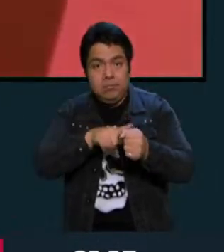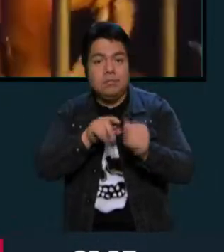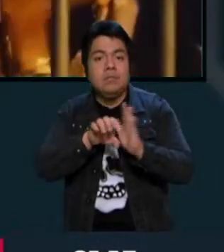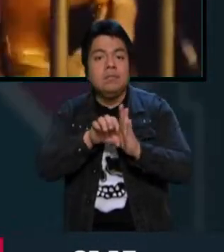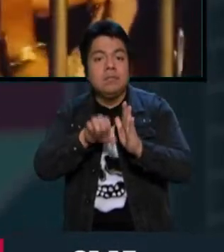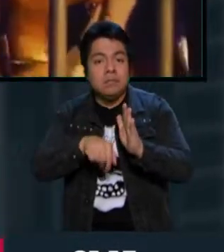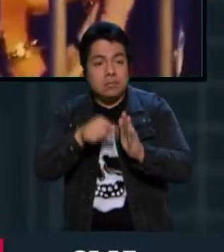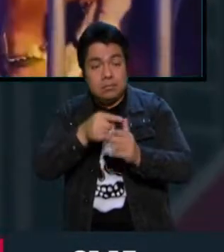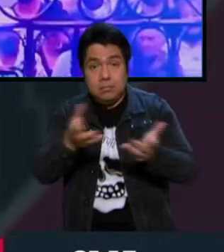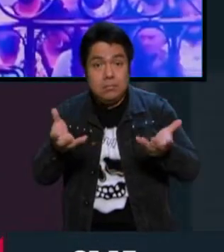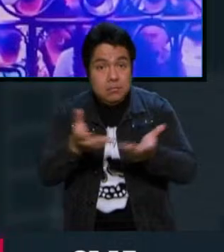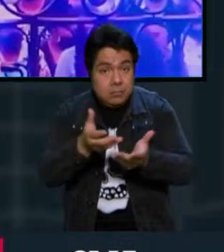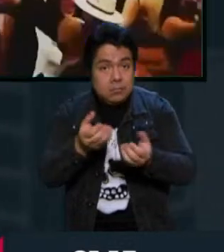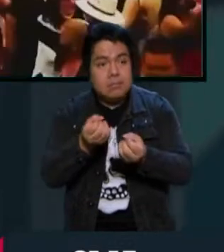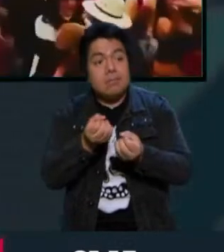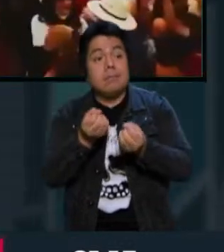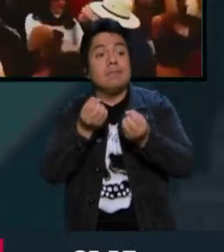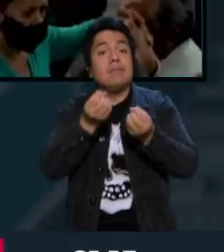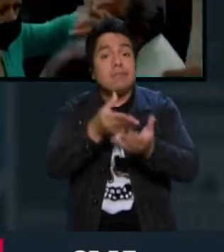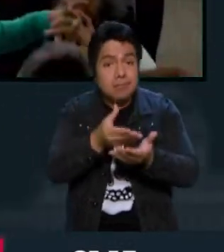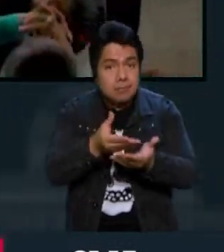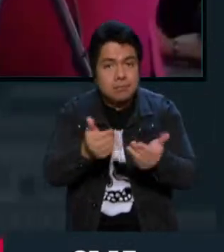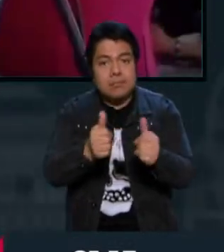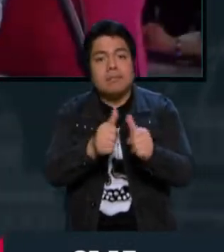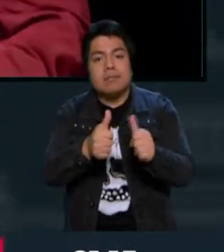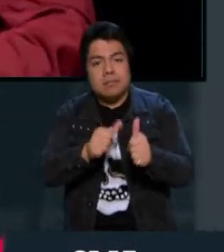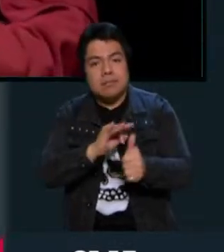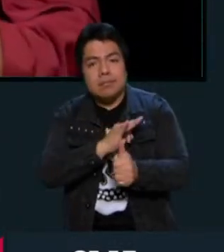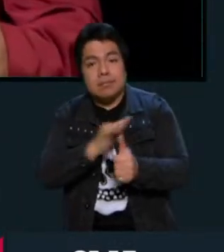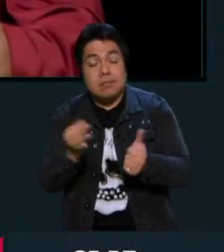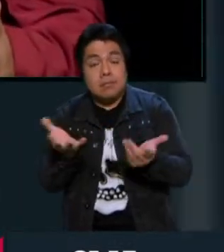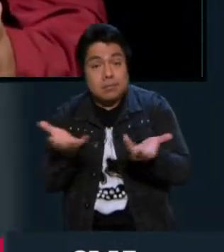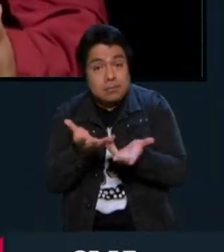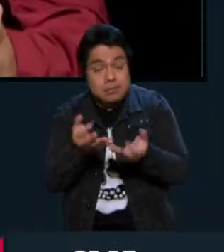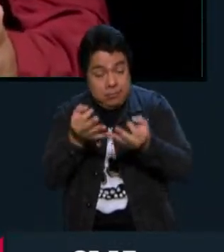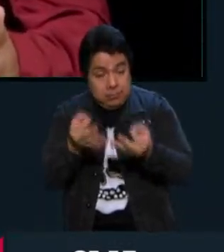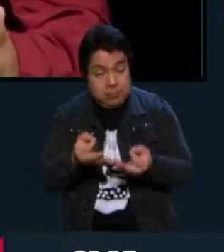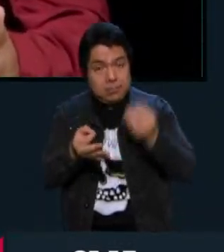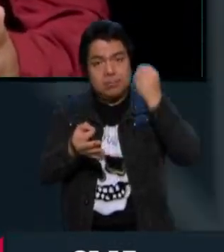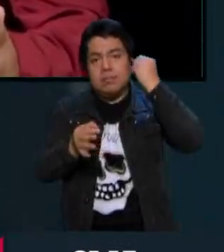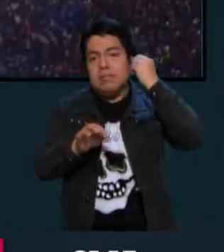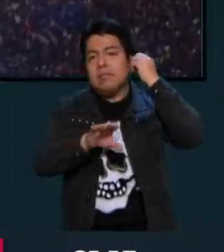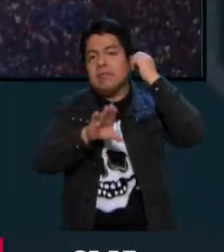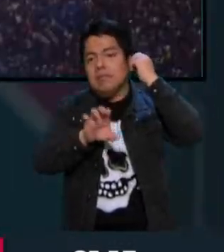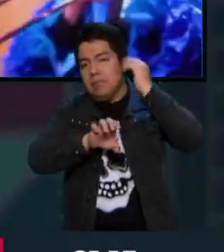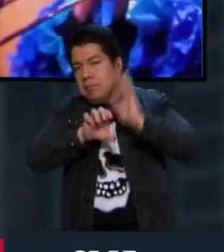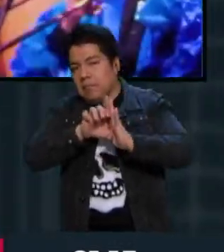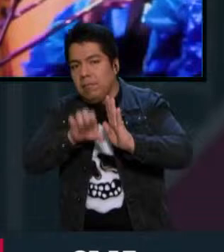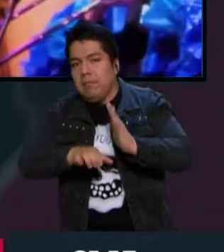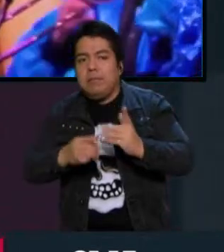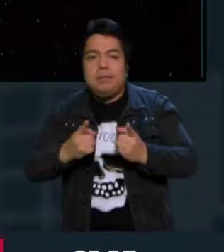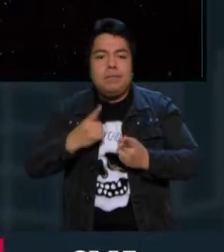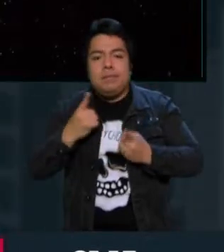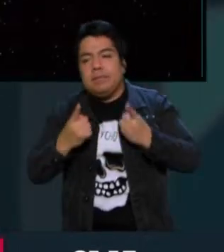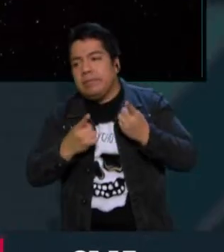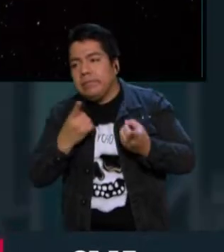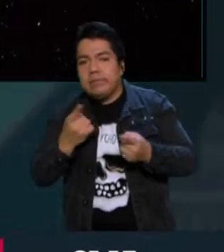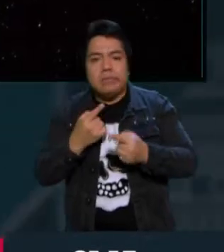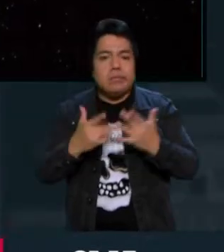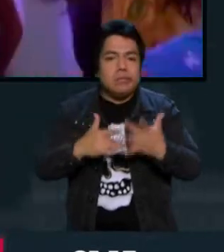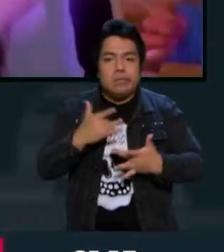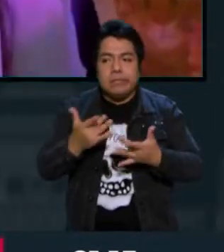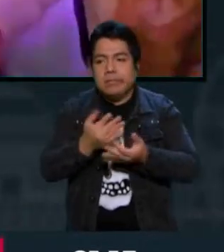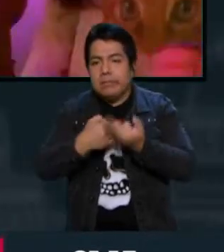cultura, si quiere hacer una expresión artística, tiene que poder hacerlo cerca. Si quiere disfrutar, gozar, recrearse, etcétera, tiene que